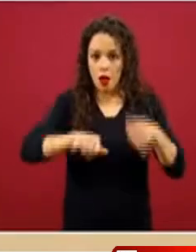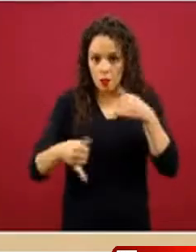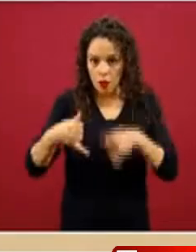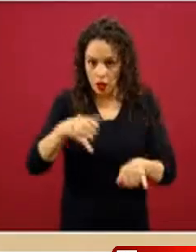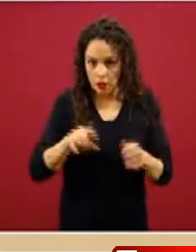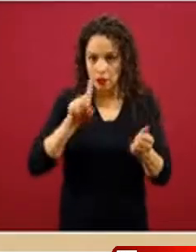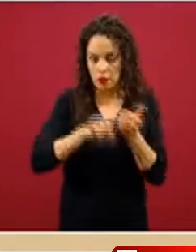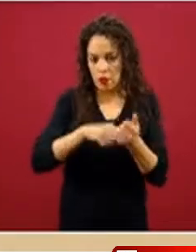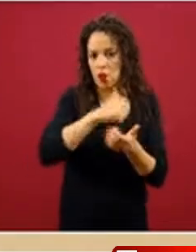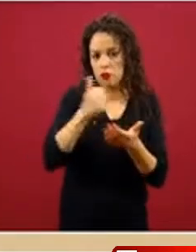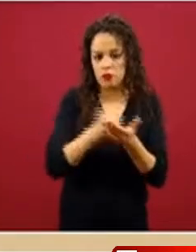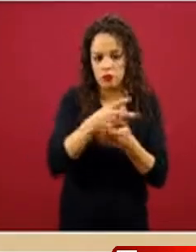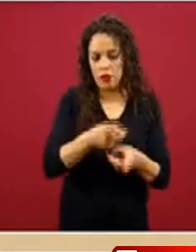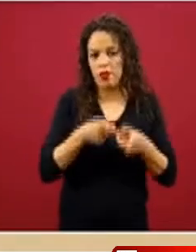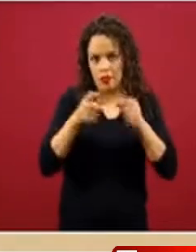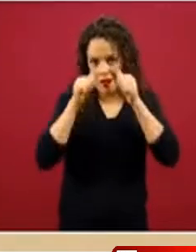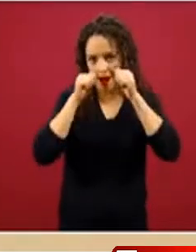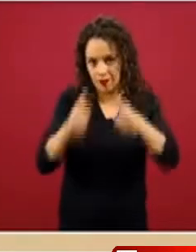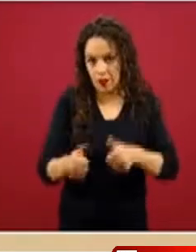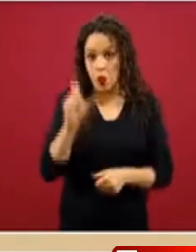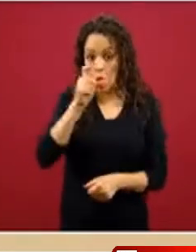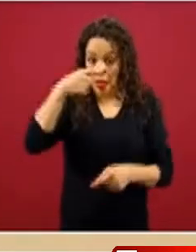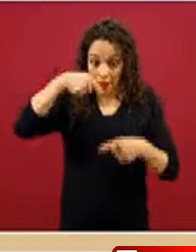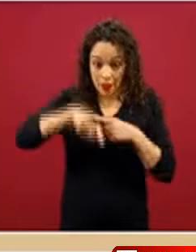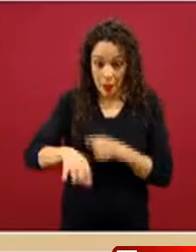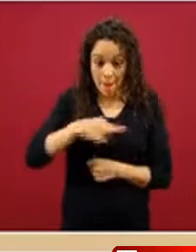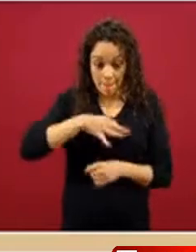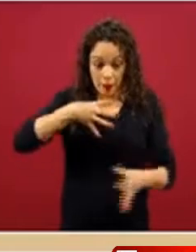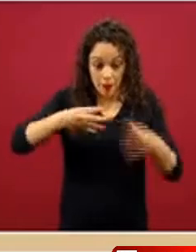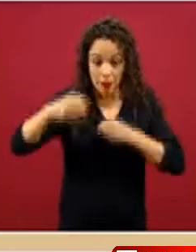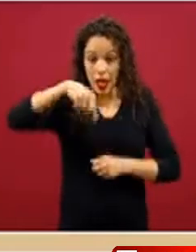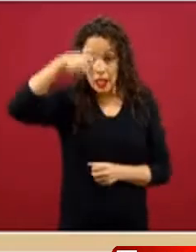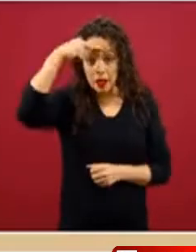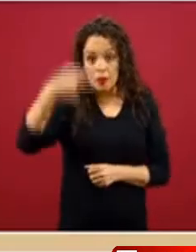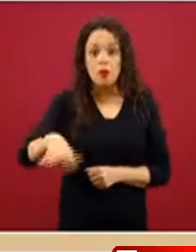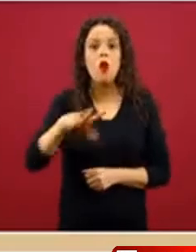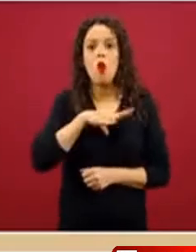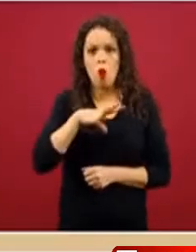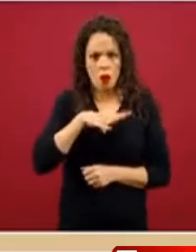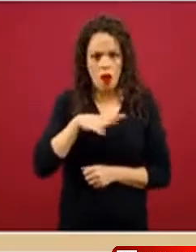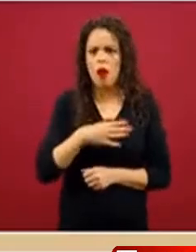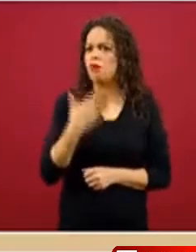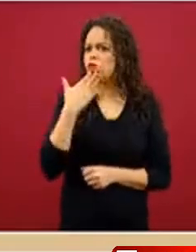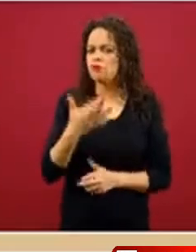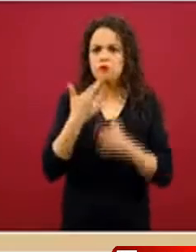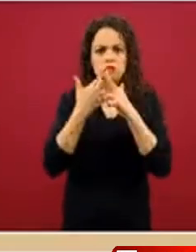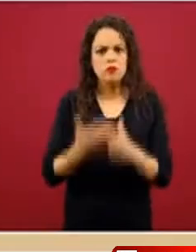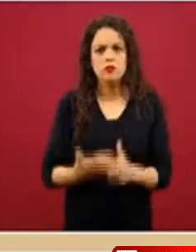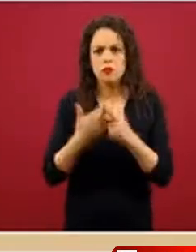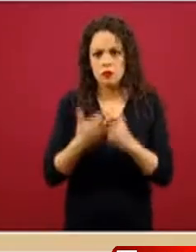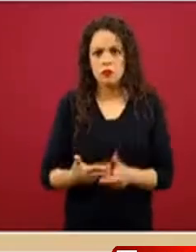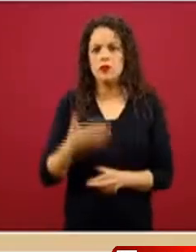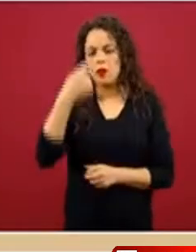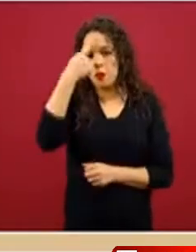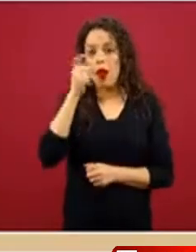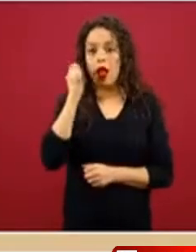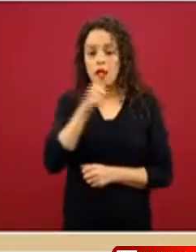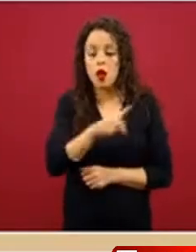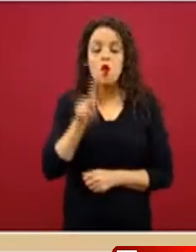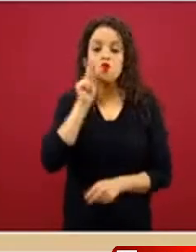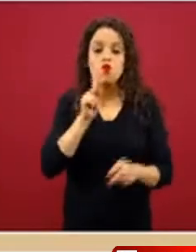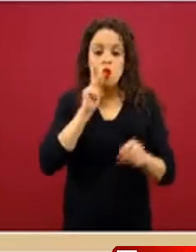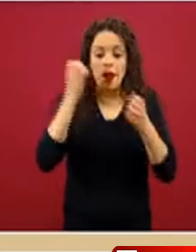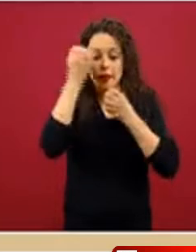en estos momentos y desde que inició la epidemia en México tiene la capacidad también de procesar muestras de pacientes sospechosos